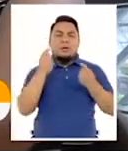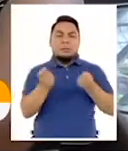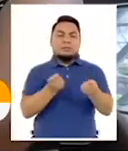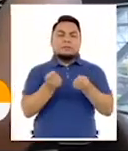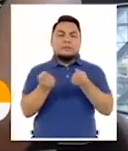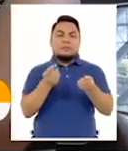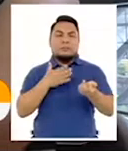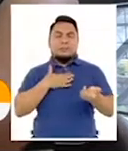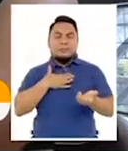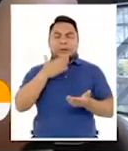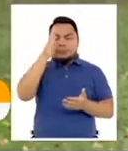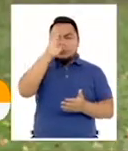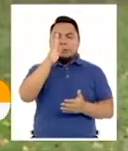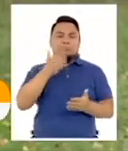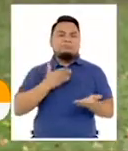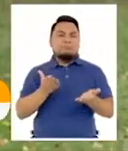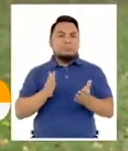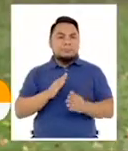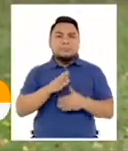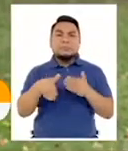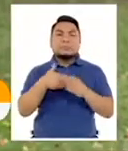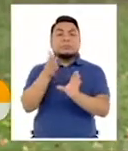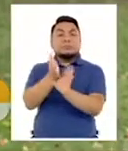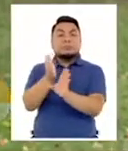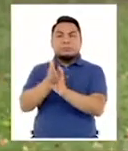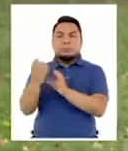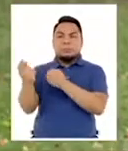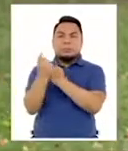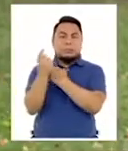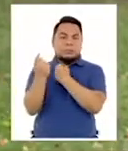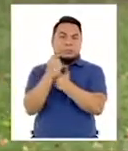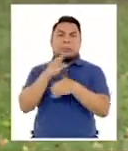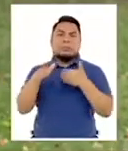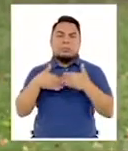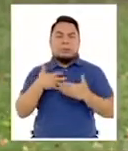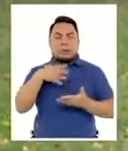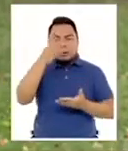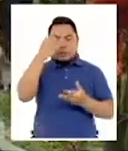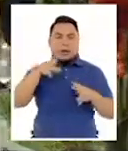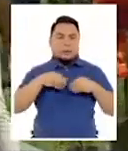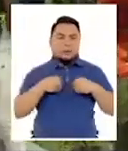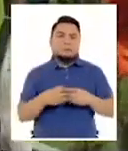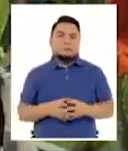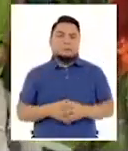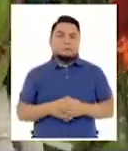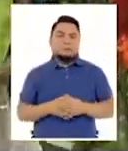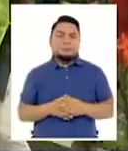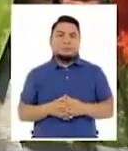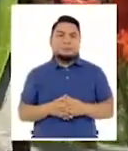controlar mi equilibrio y en lo psicológico a saber afrontar las cosas que me pasan.